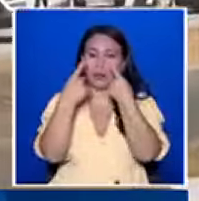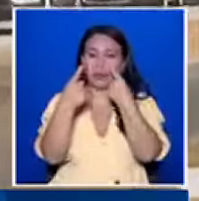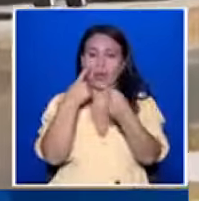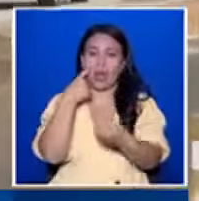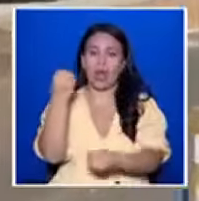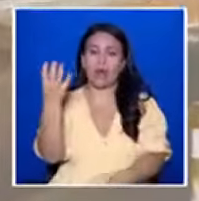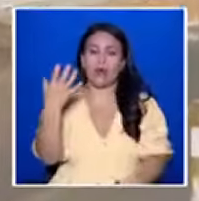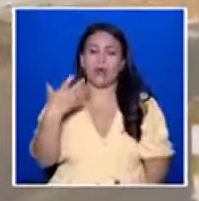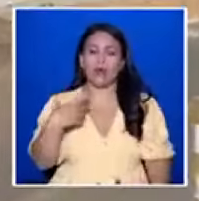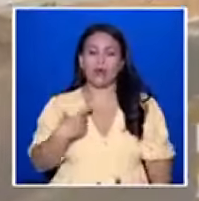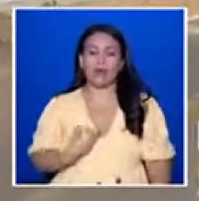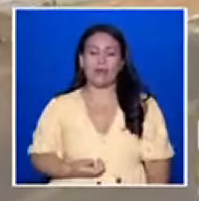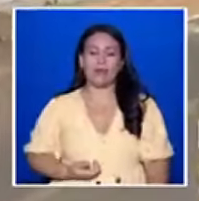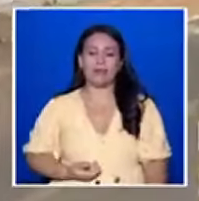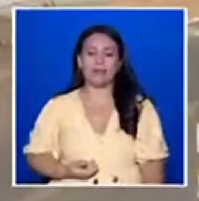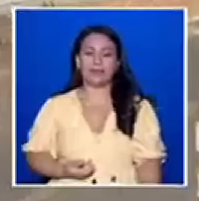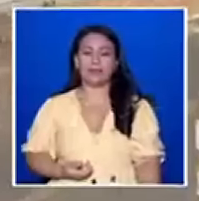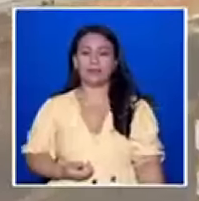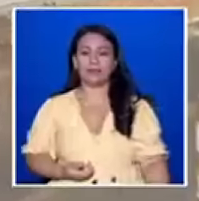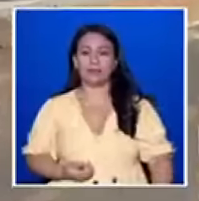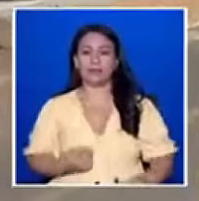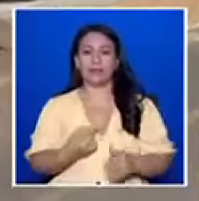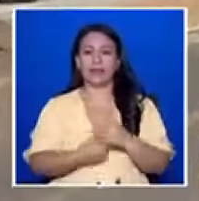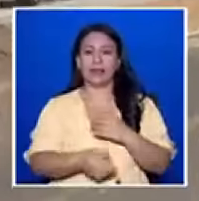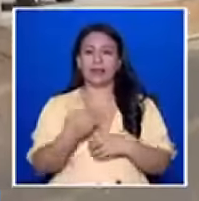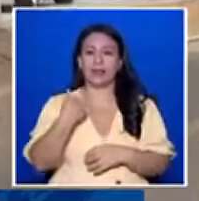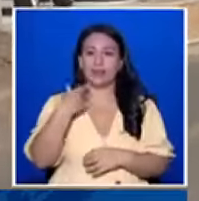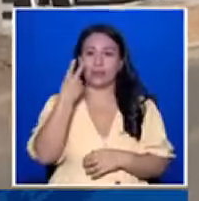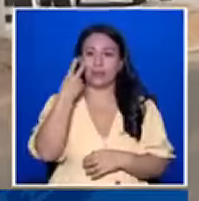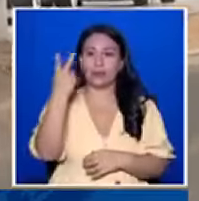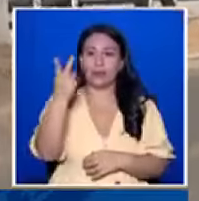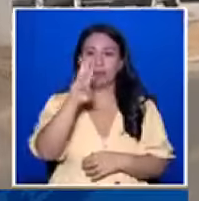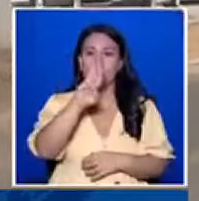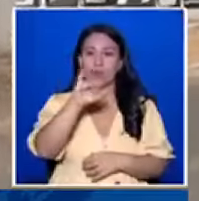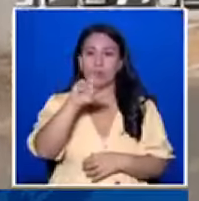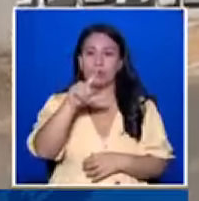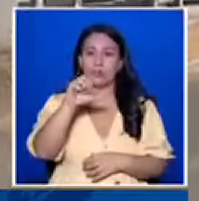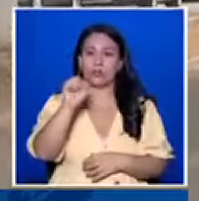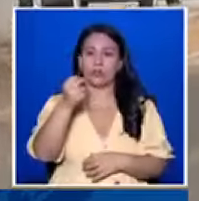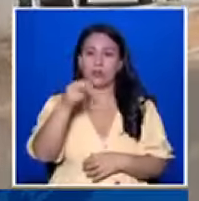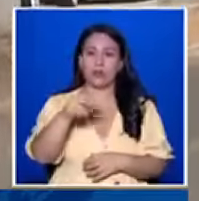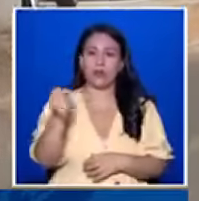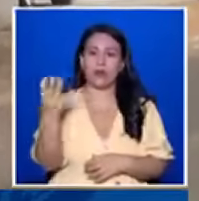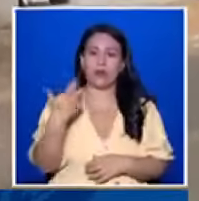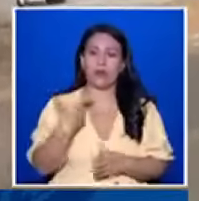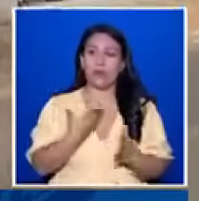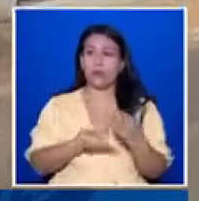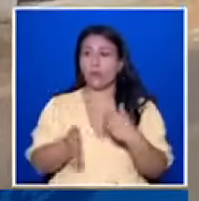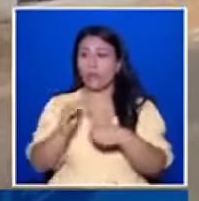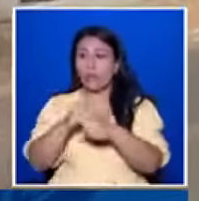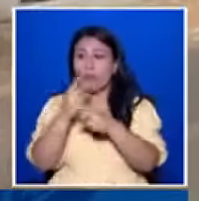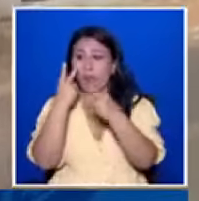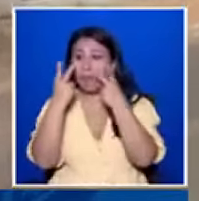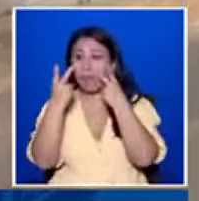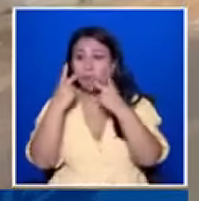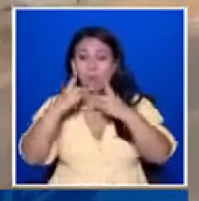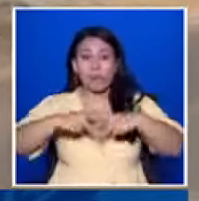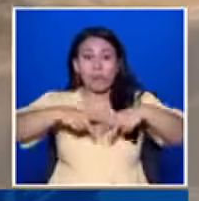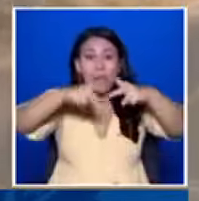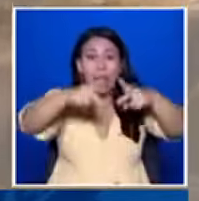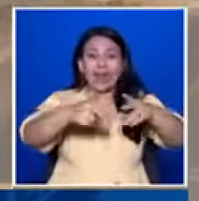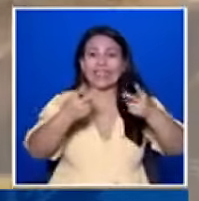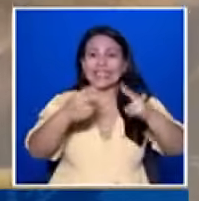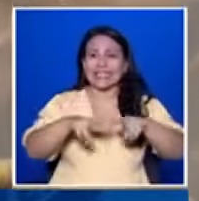decía Wilson Chuzán, que tenemos unas imágenes, Wilson, de lo de la perimetral. No se han logrado, pero en la perimetral también